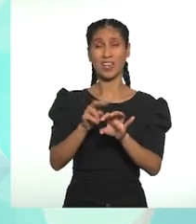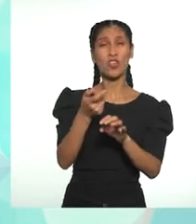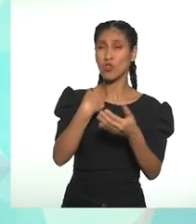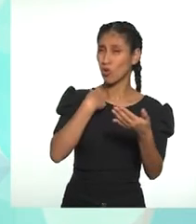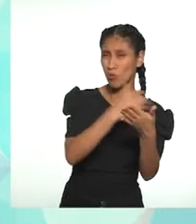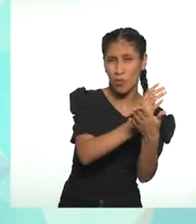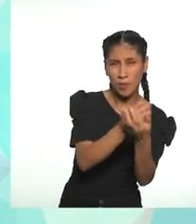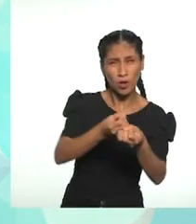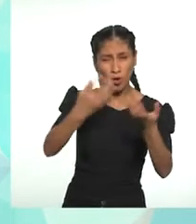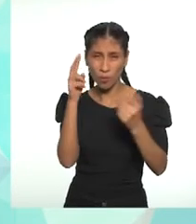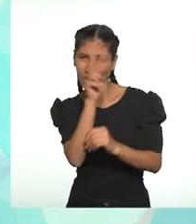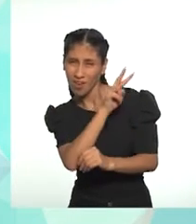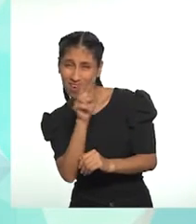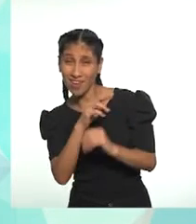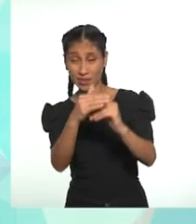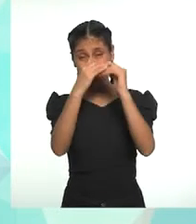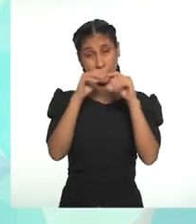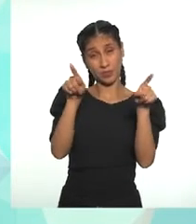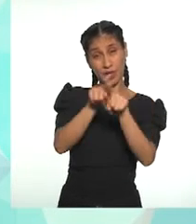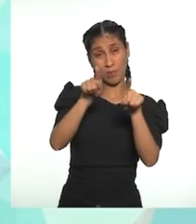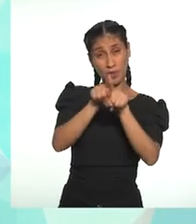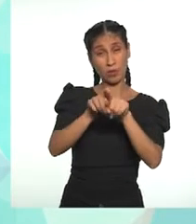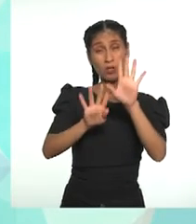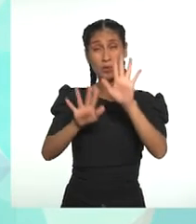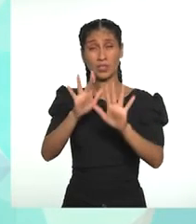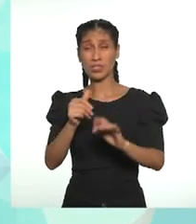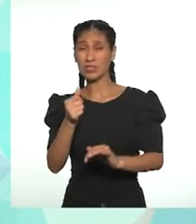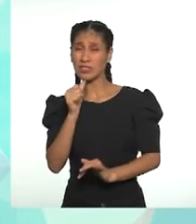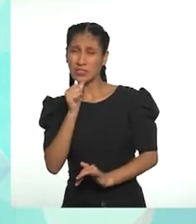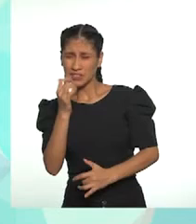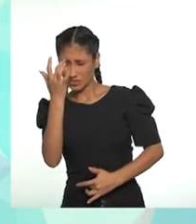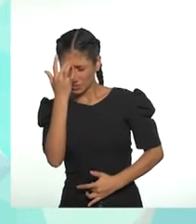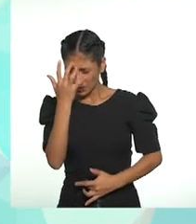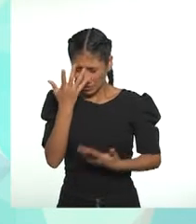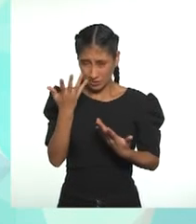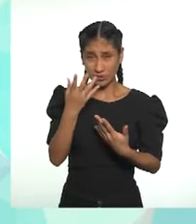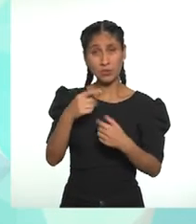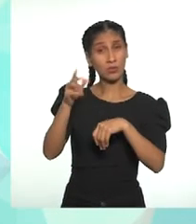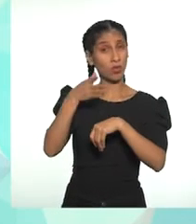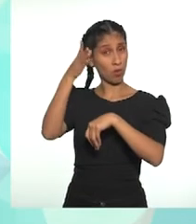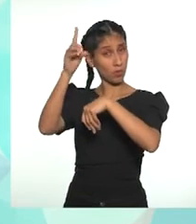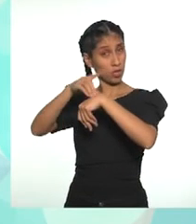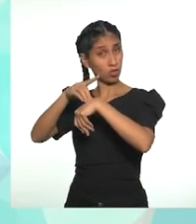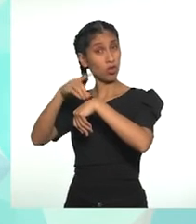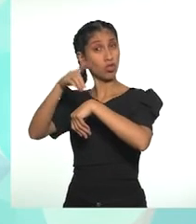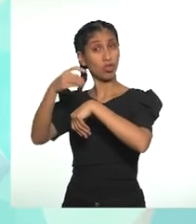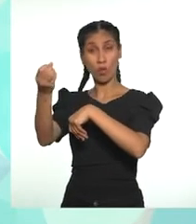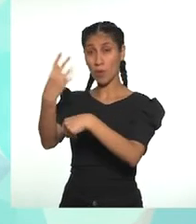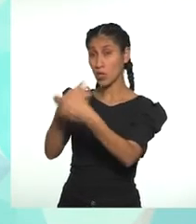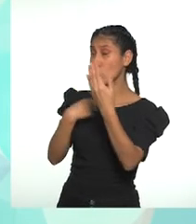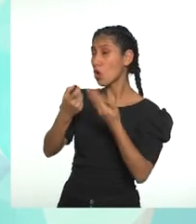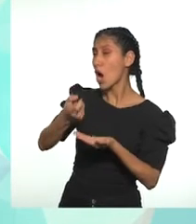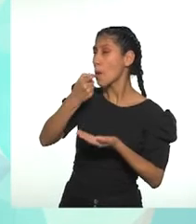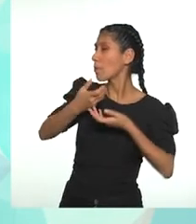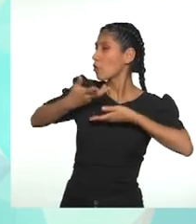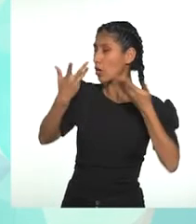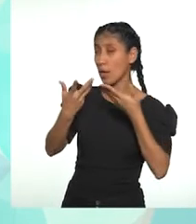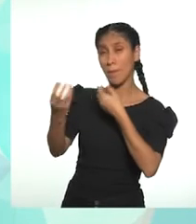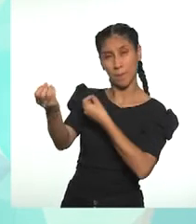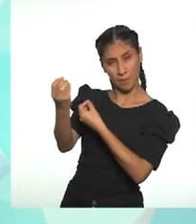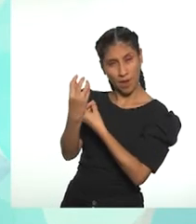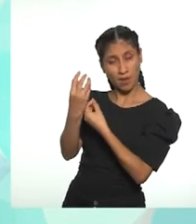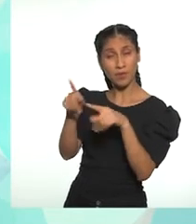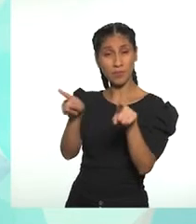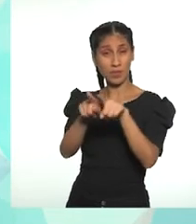otra receta. También cuando nos sentimos mal y decidimos ir al médico, este nos da una receta para poder mejorarnos.